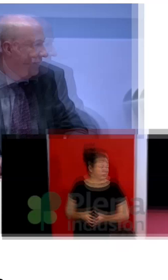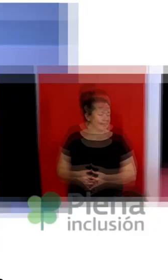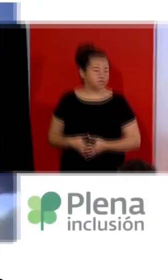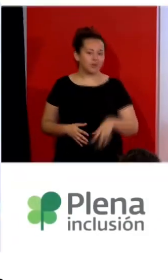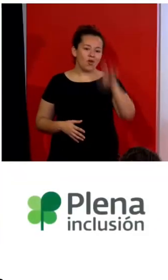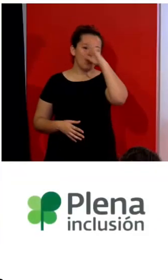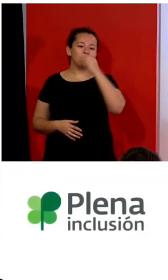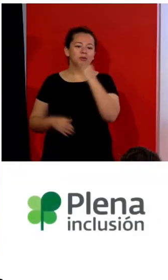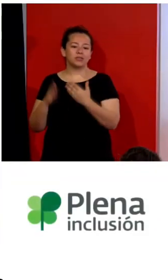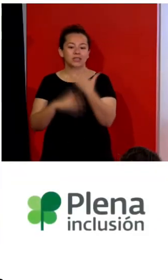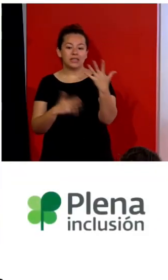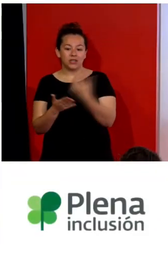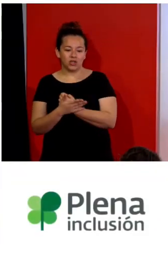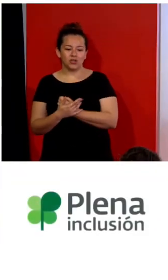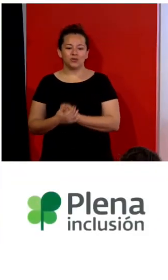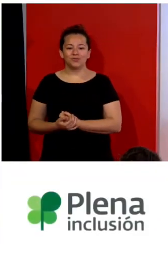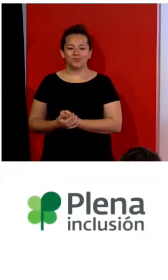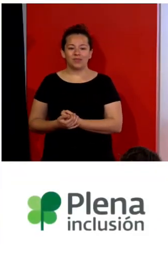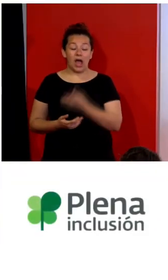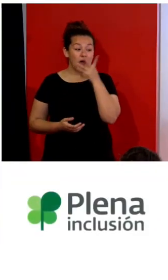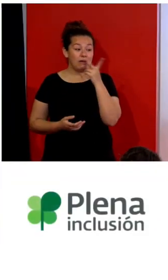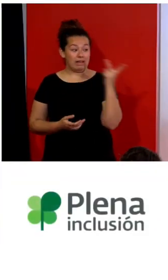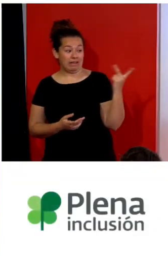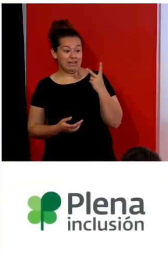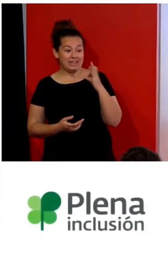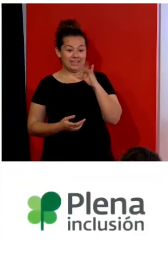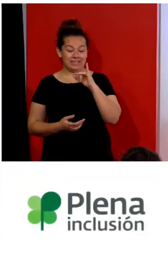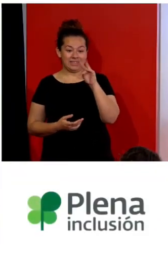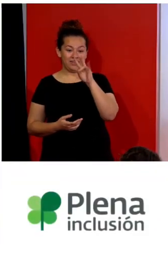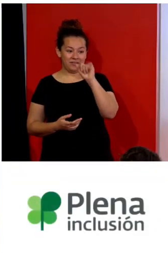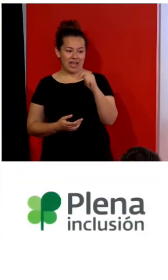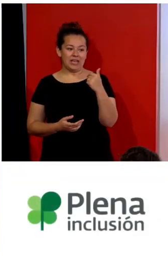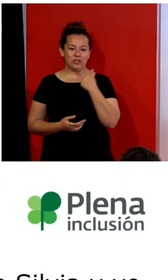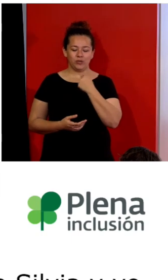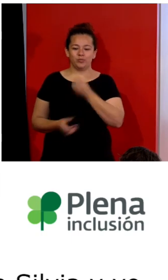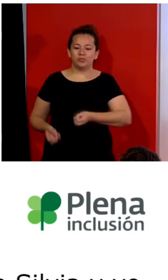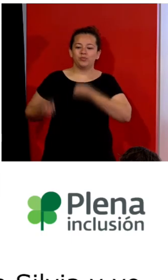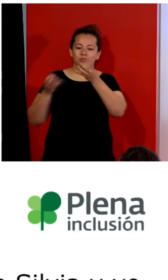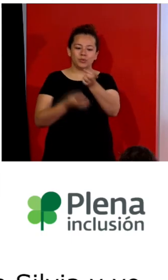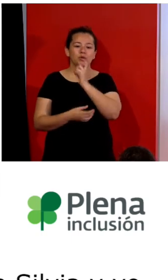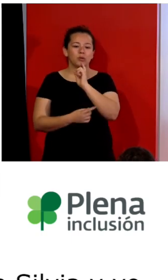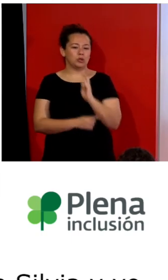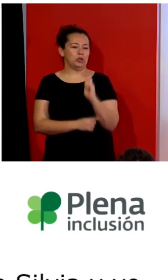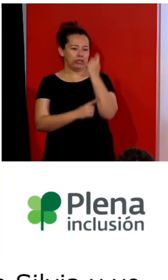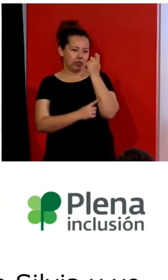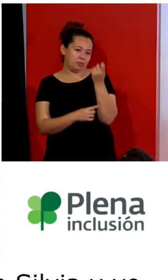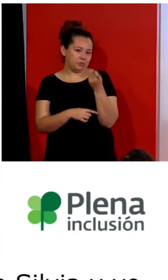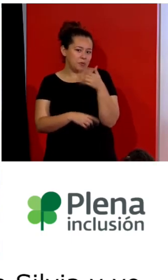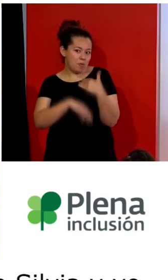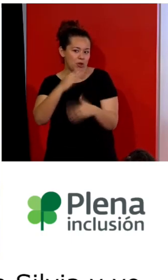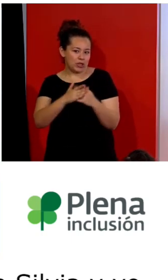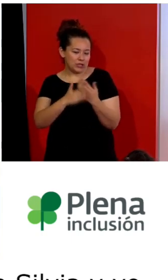Hola, buenos días a todos. Ahora entre Silvia y yo os vamos a comentar cómo hemos llevado adelante estos